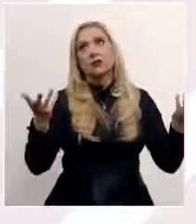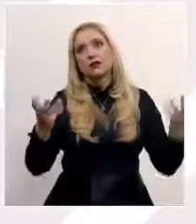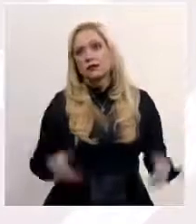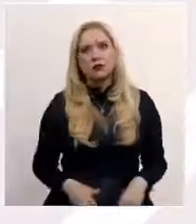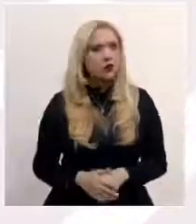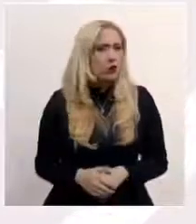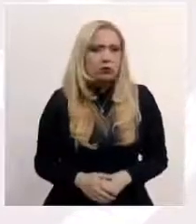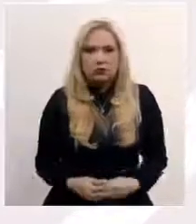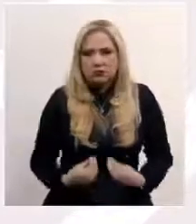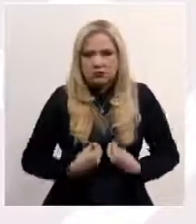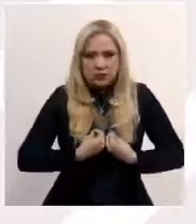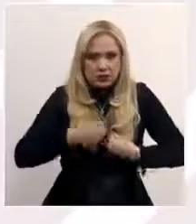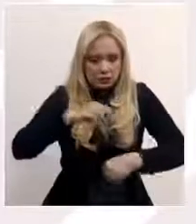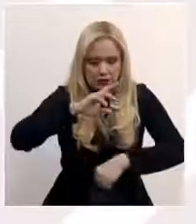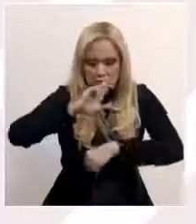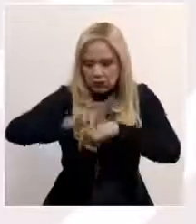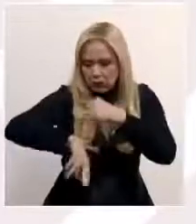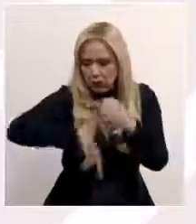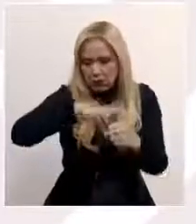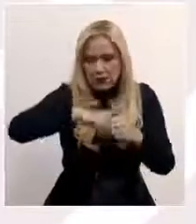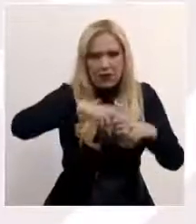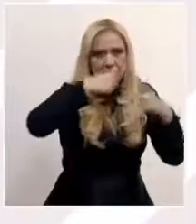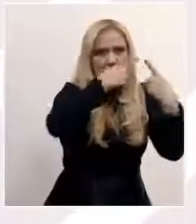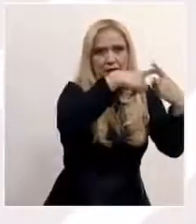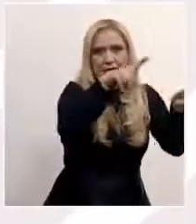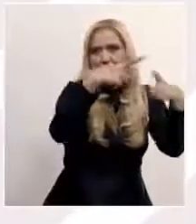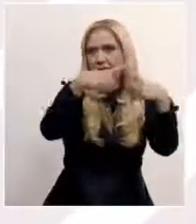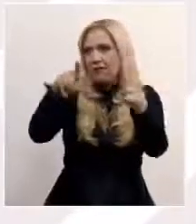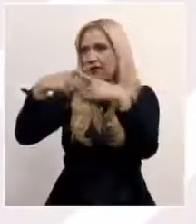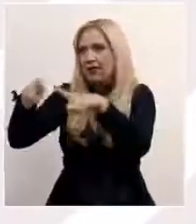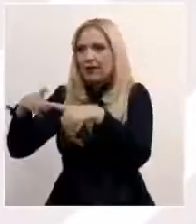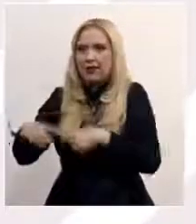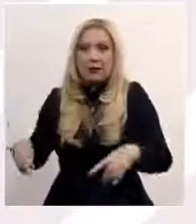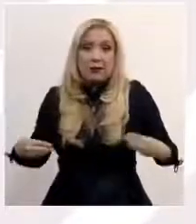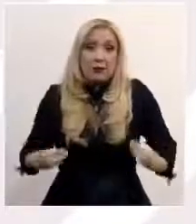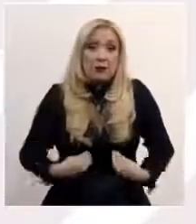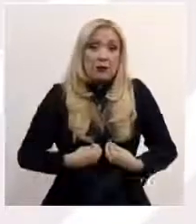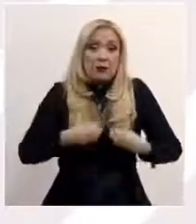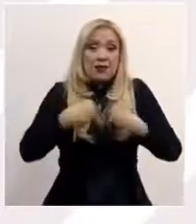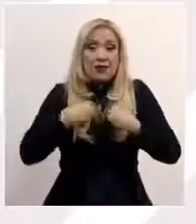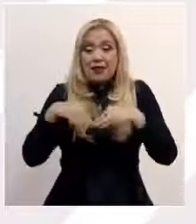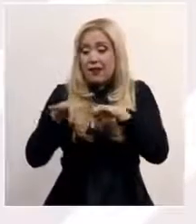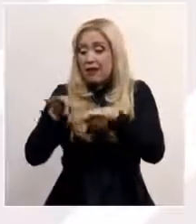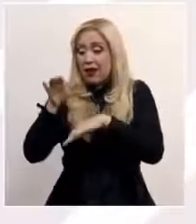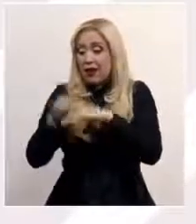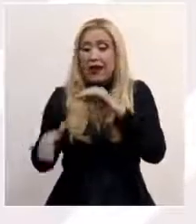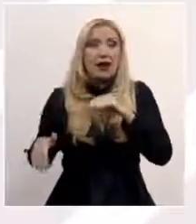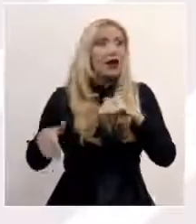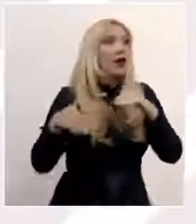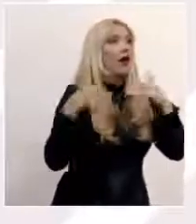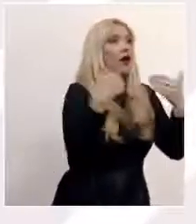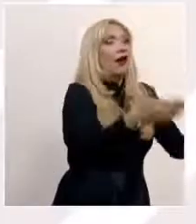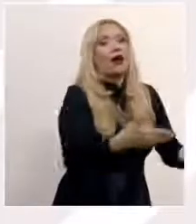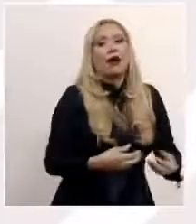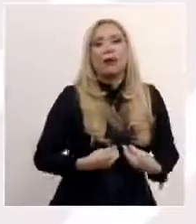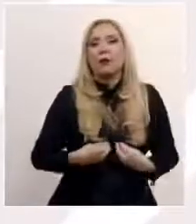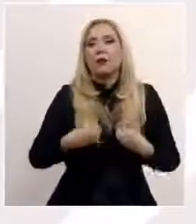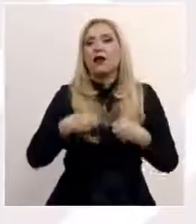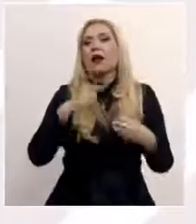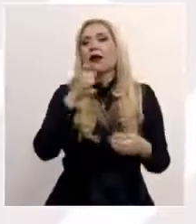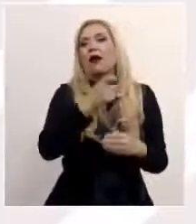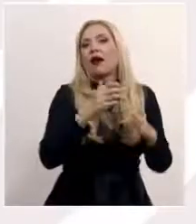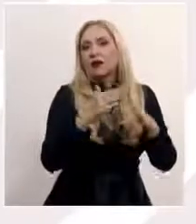a decirlo, las personas somos diversas y nuestras vidas, pues tenemos vidas afuera de nuestros empleos. Valeria, voy